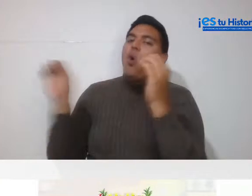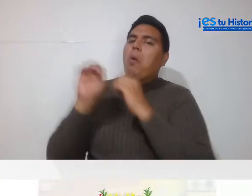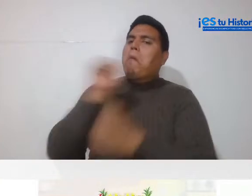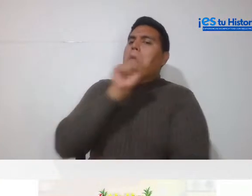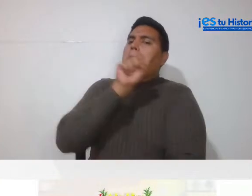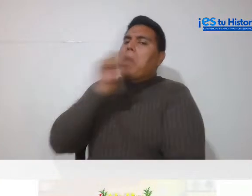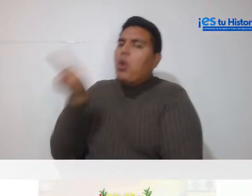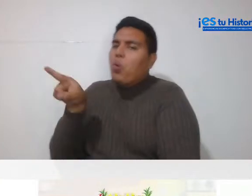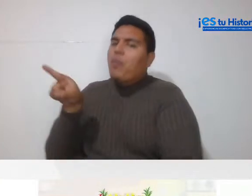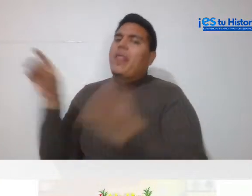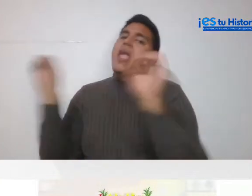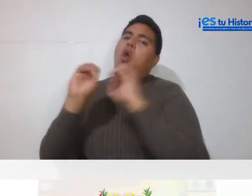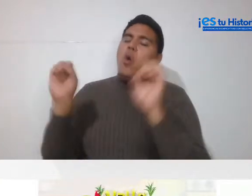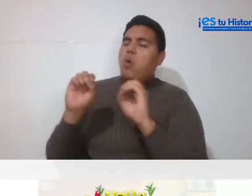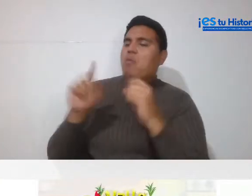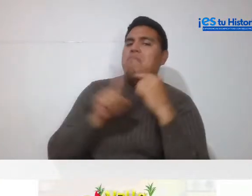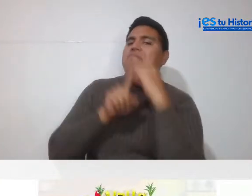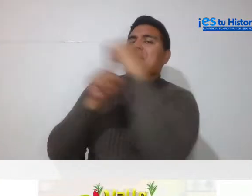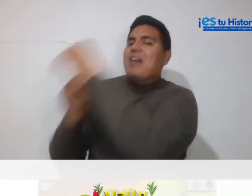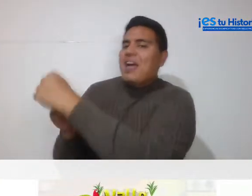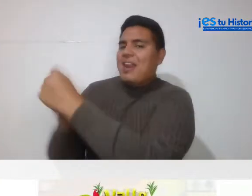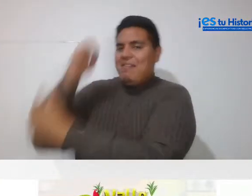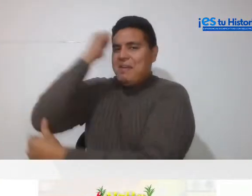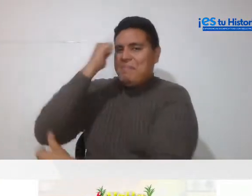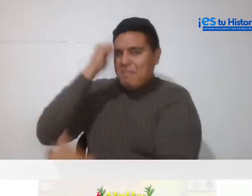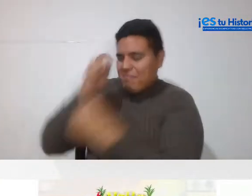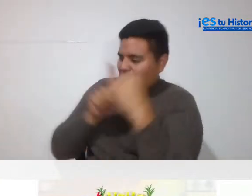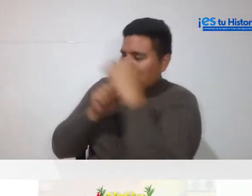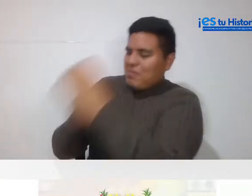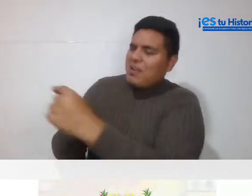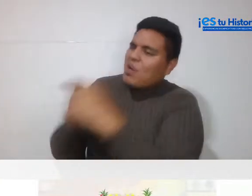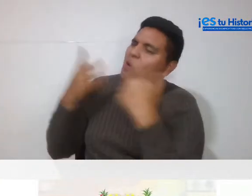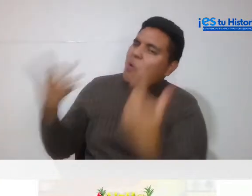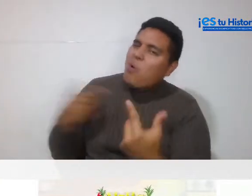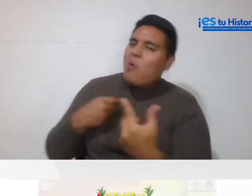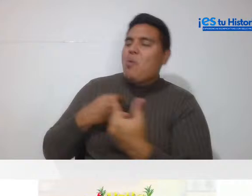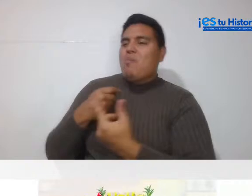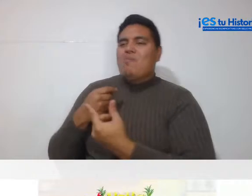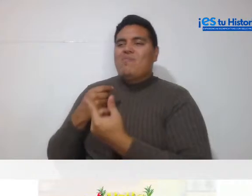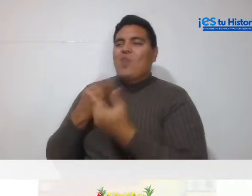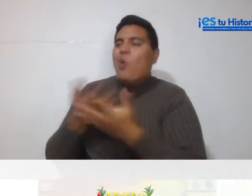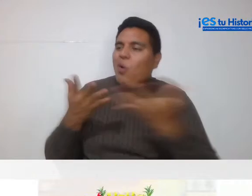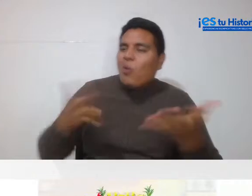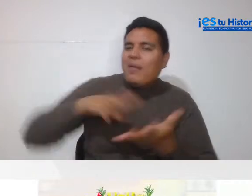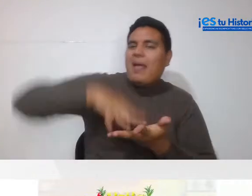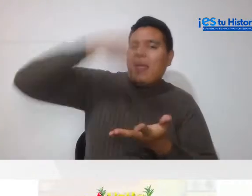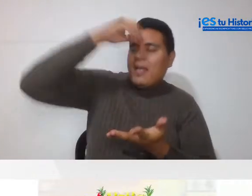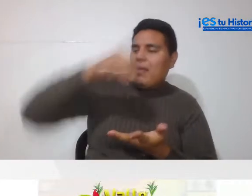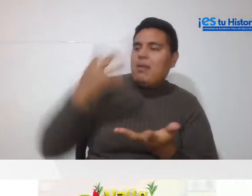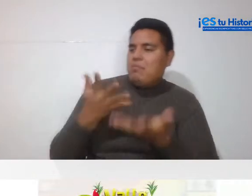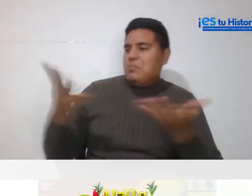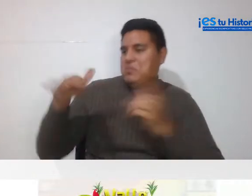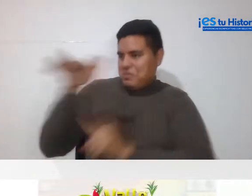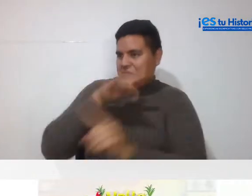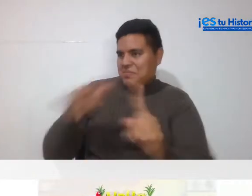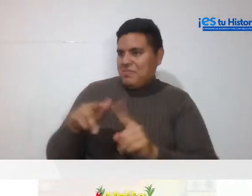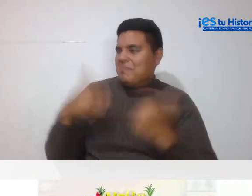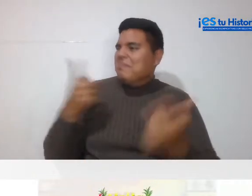de tecnologías también en cuanto al aporte que se ha brindado y lo que has aprendido. ¿Qué le